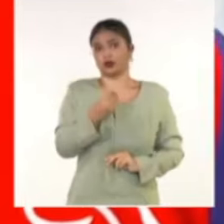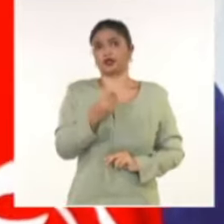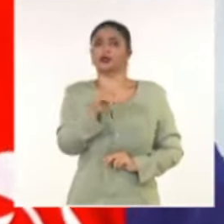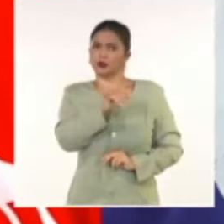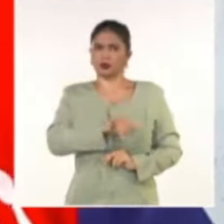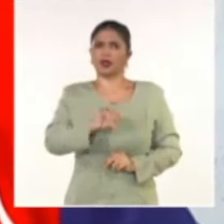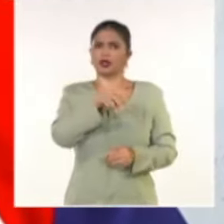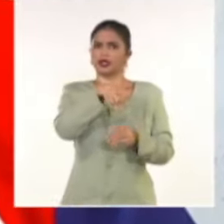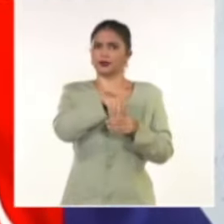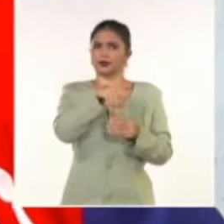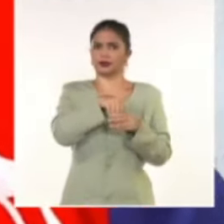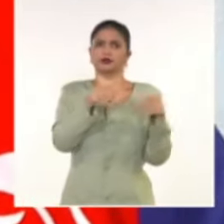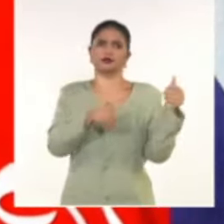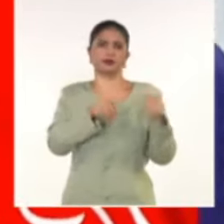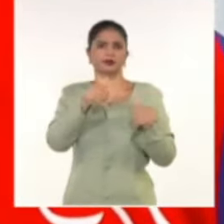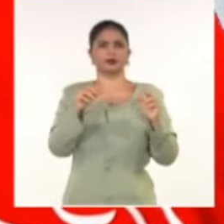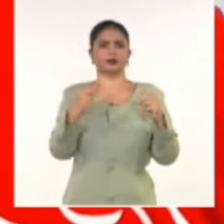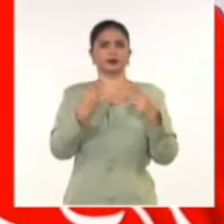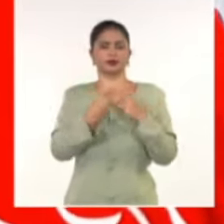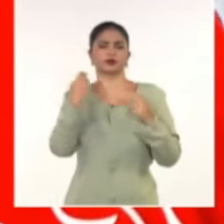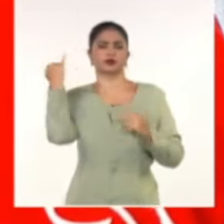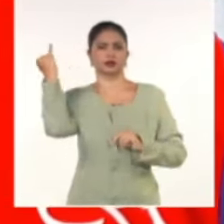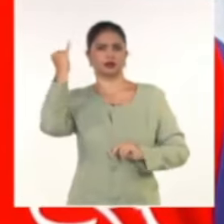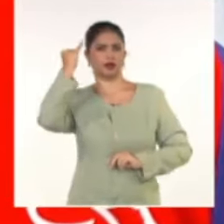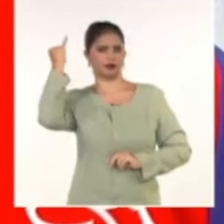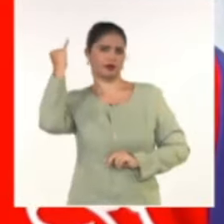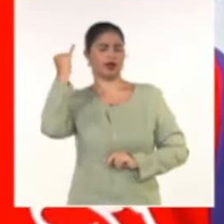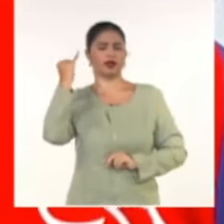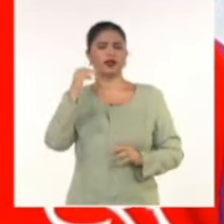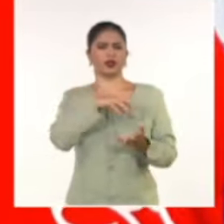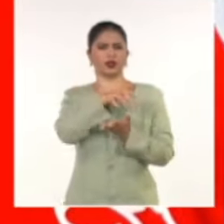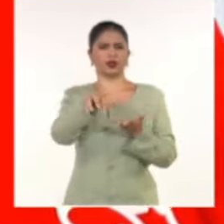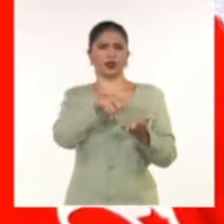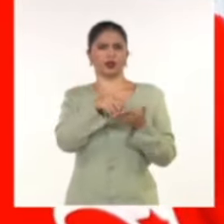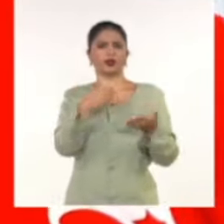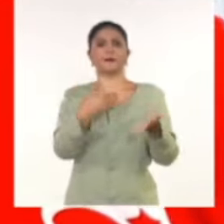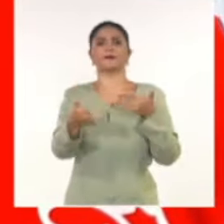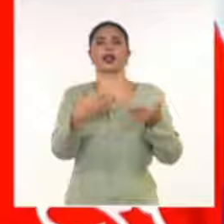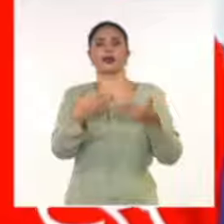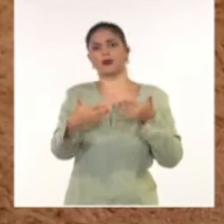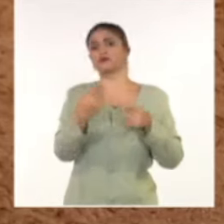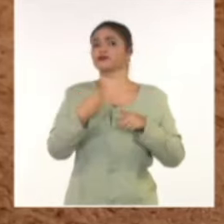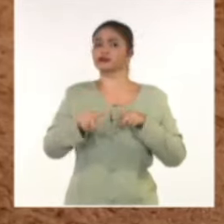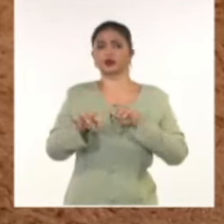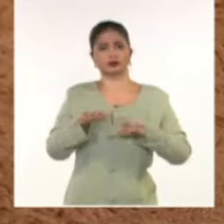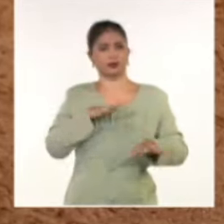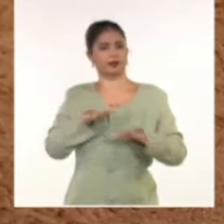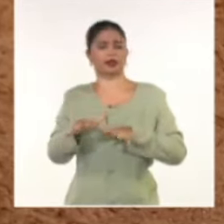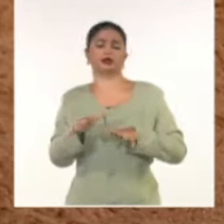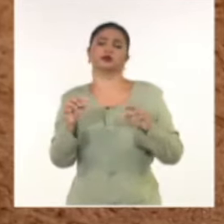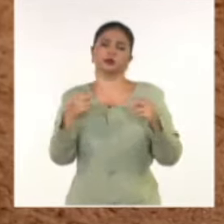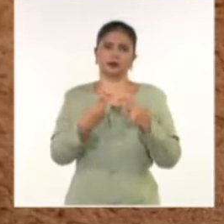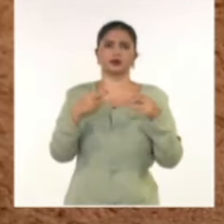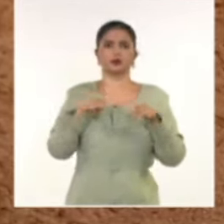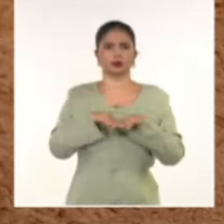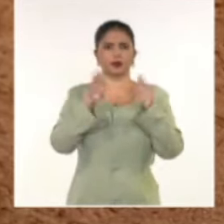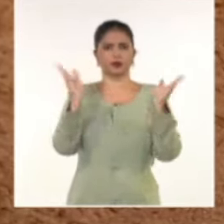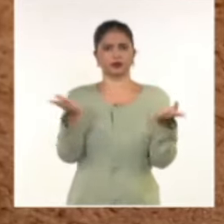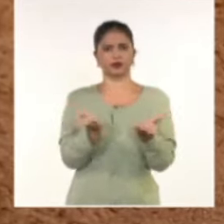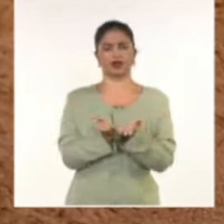y participaron en el campeonato internacional en Panamá y ahora también otros que se preparan para otros eventos de esa misma categoría.